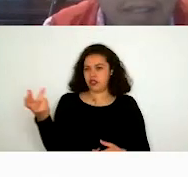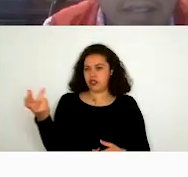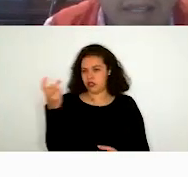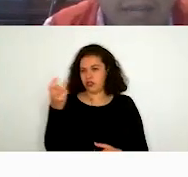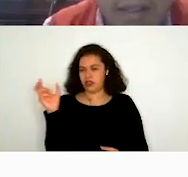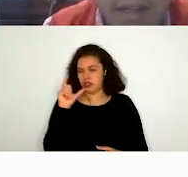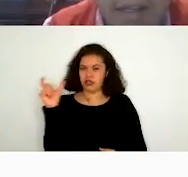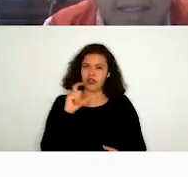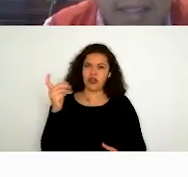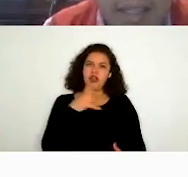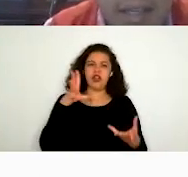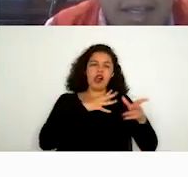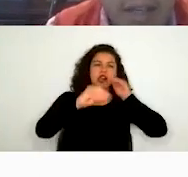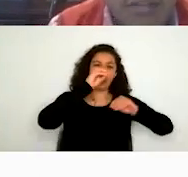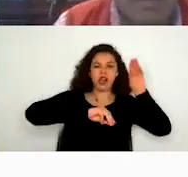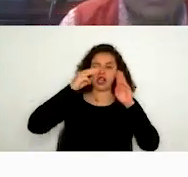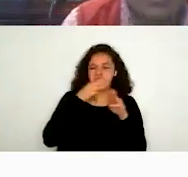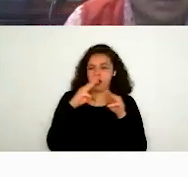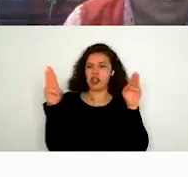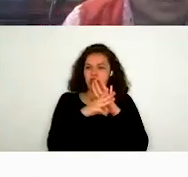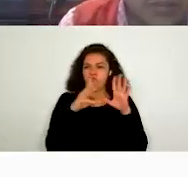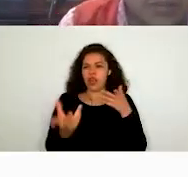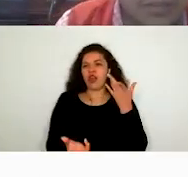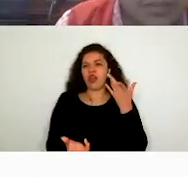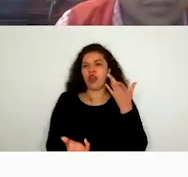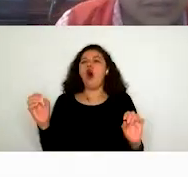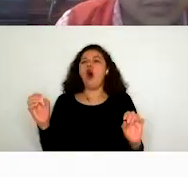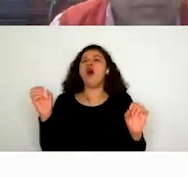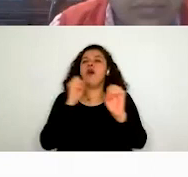almacenen o manejen materiales inflamables o explosivos.